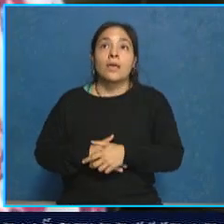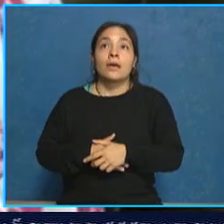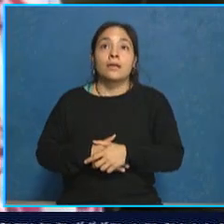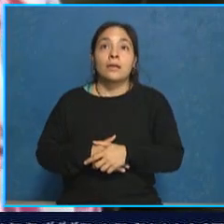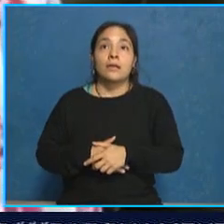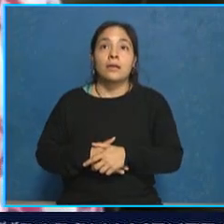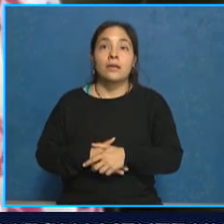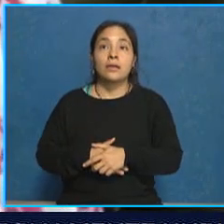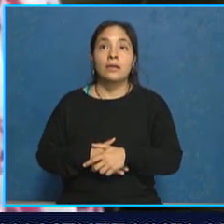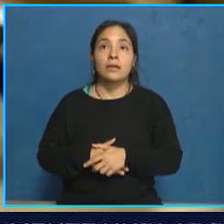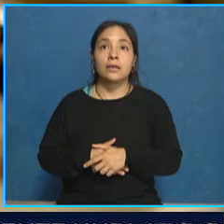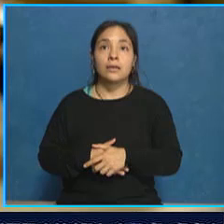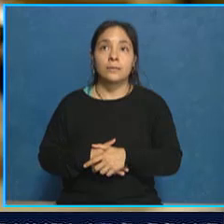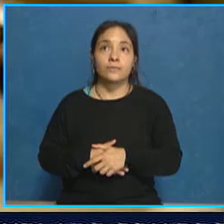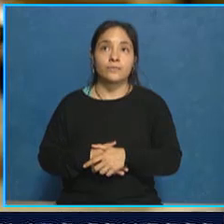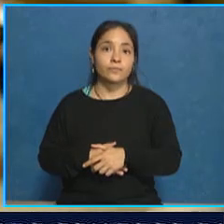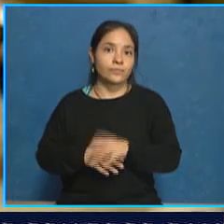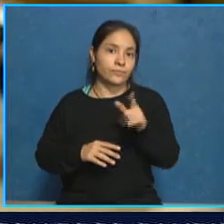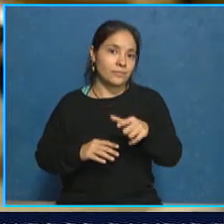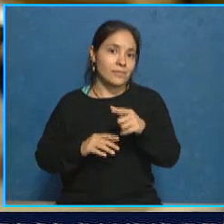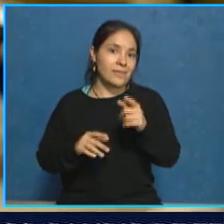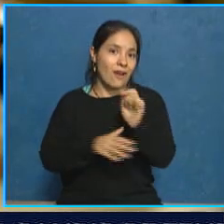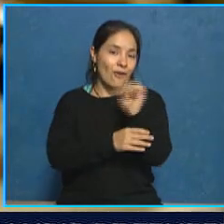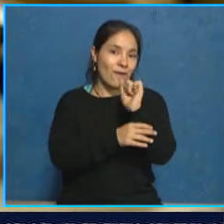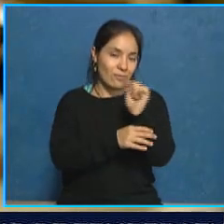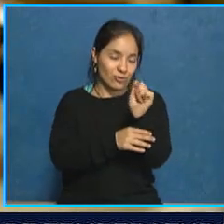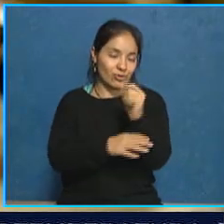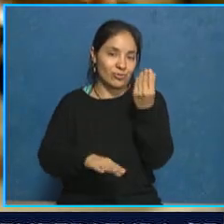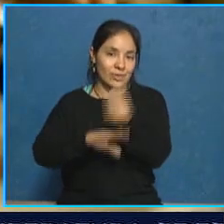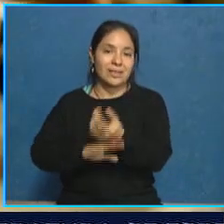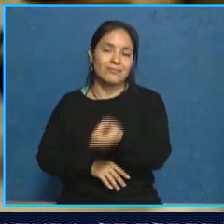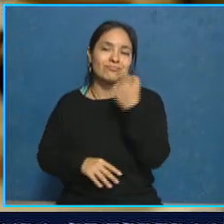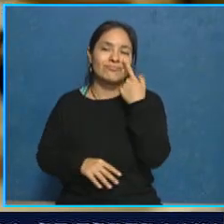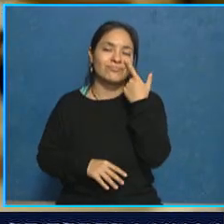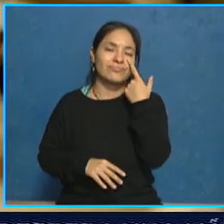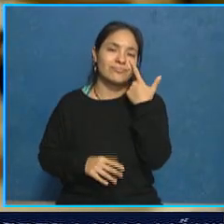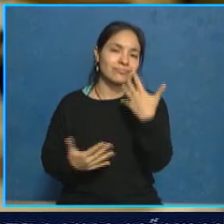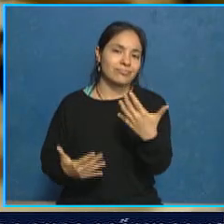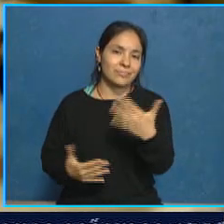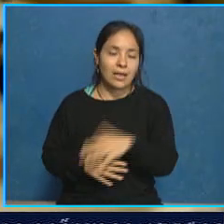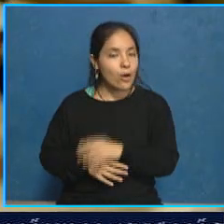de las celebridades, perdón. Uh-huh. Así que bueno, es una cara conocida que hay que tenerle bastante respeto, ¿eh?